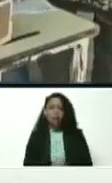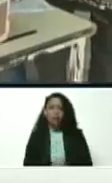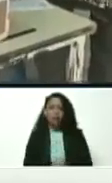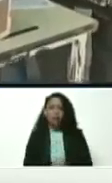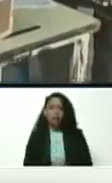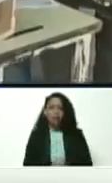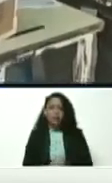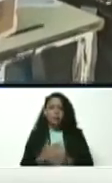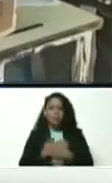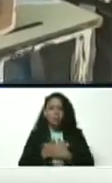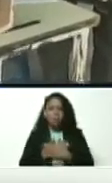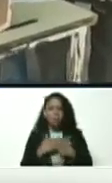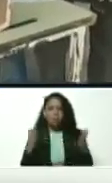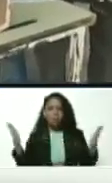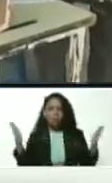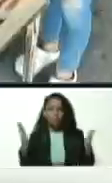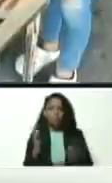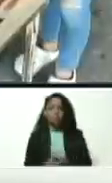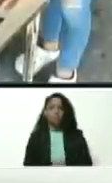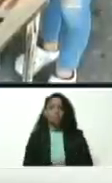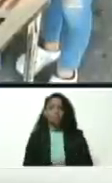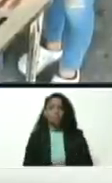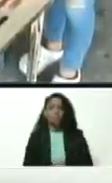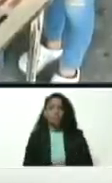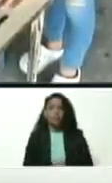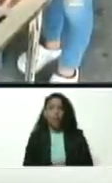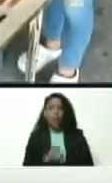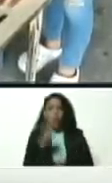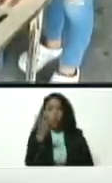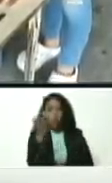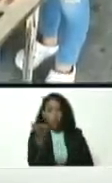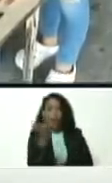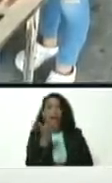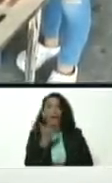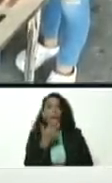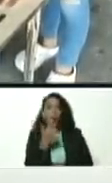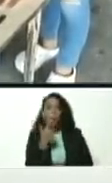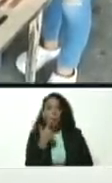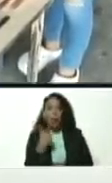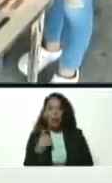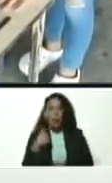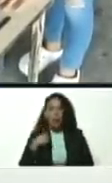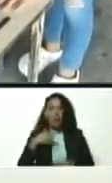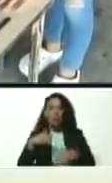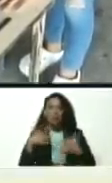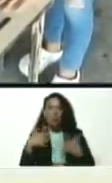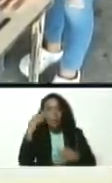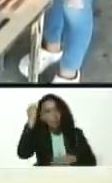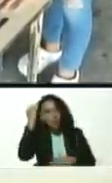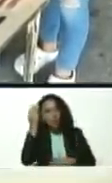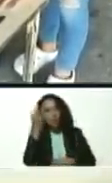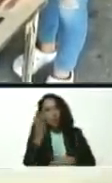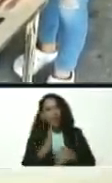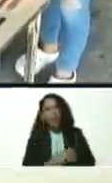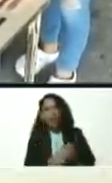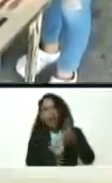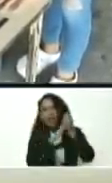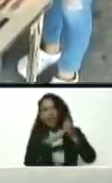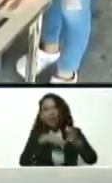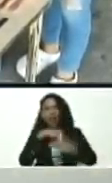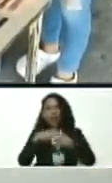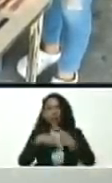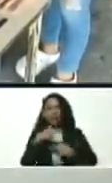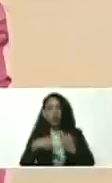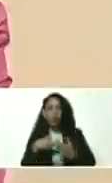colectivo si ustedes me dicen que es lo fundamental del liderazgo de la revolución la